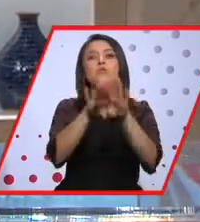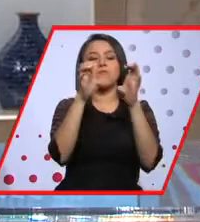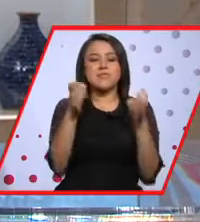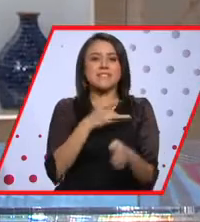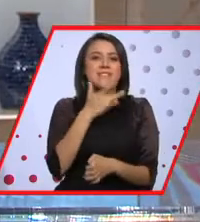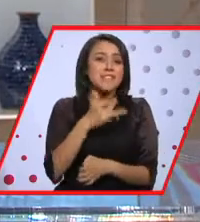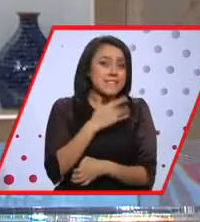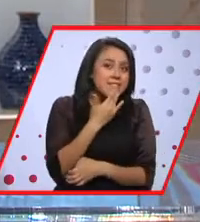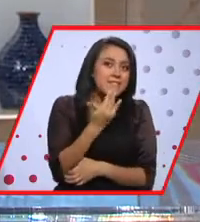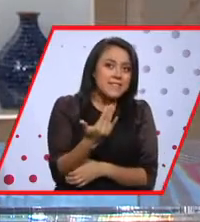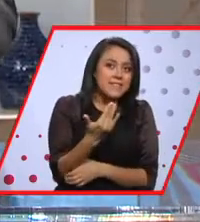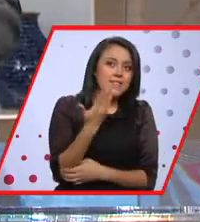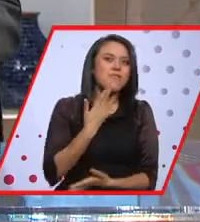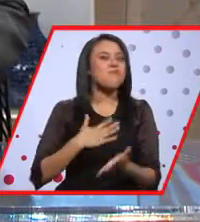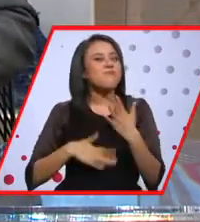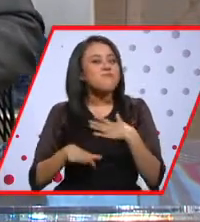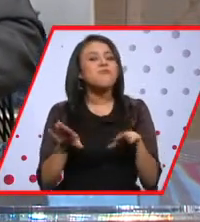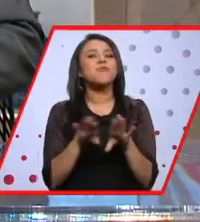Bueno,